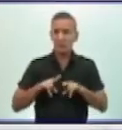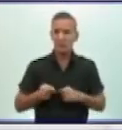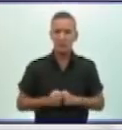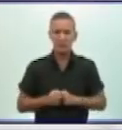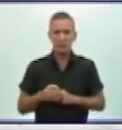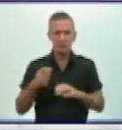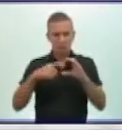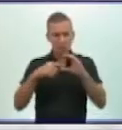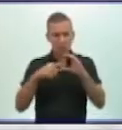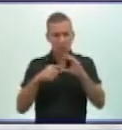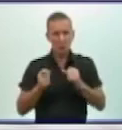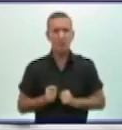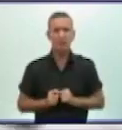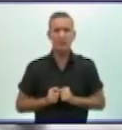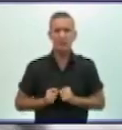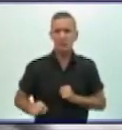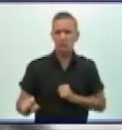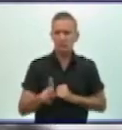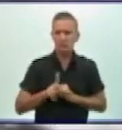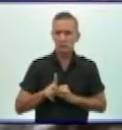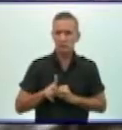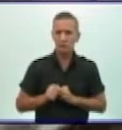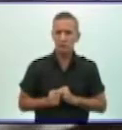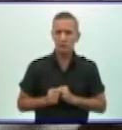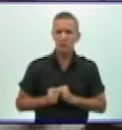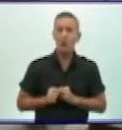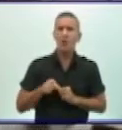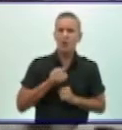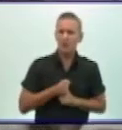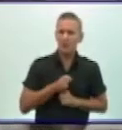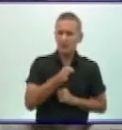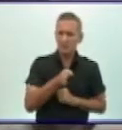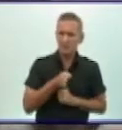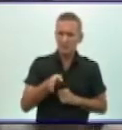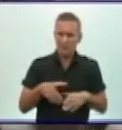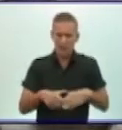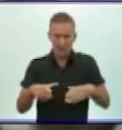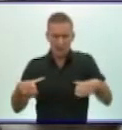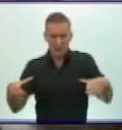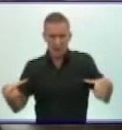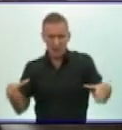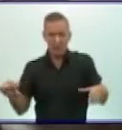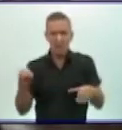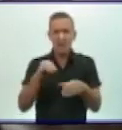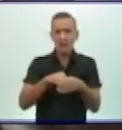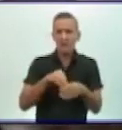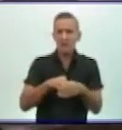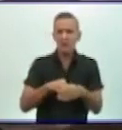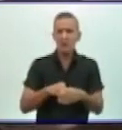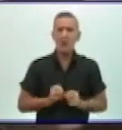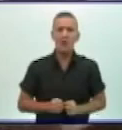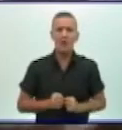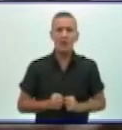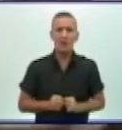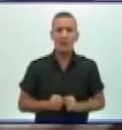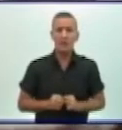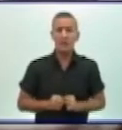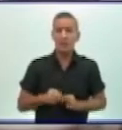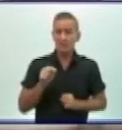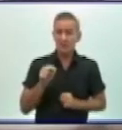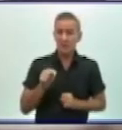en la sociedad y especialmente entre los obreros. Para ampliar este vínculo, Mella fundó el Instituto Politécnico Ariel